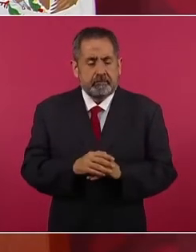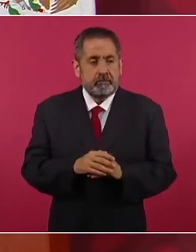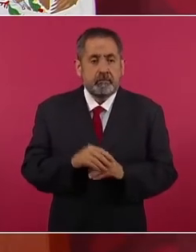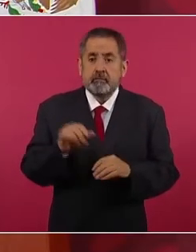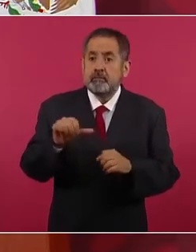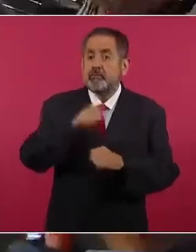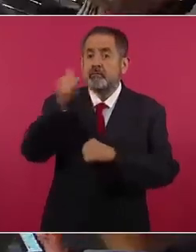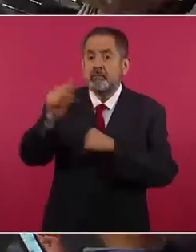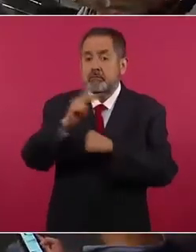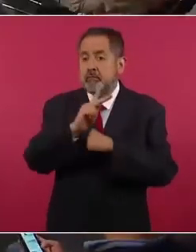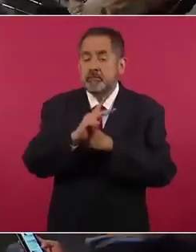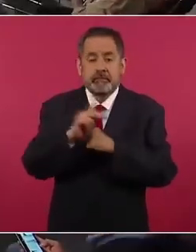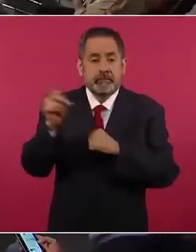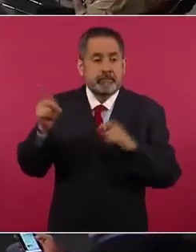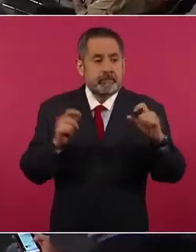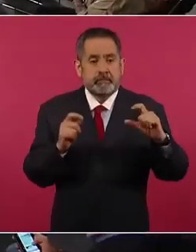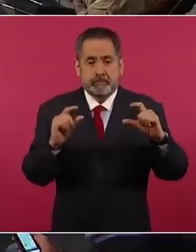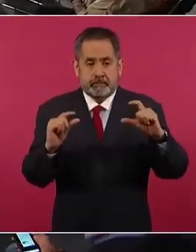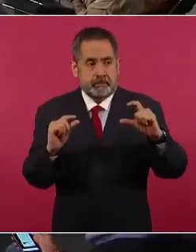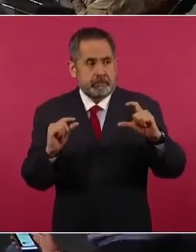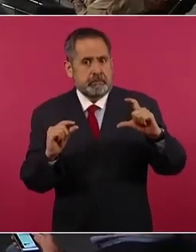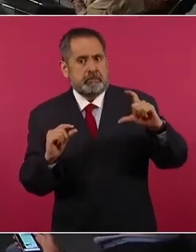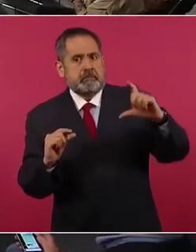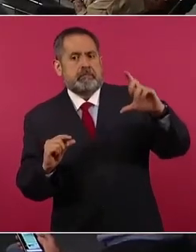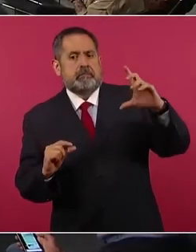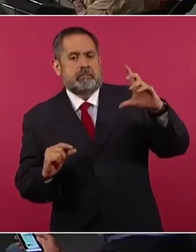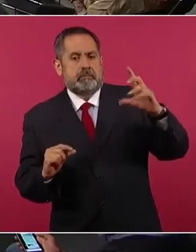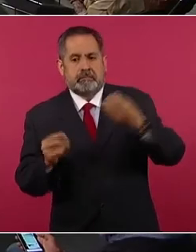se ha depreciado. Miren el euro.